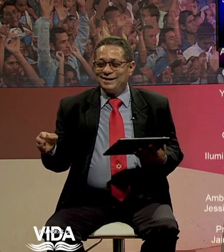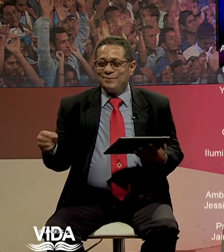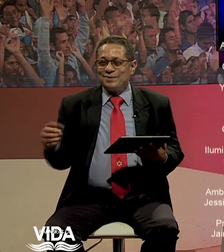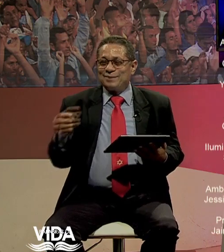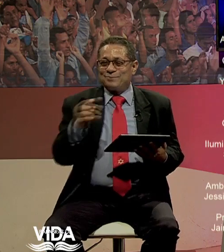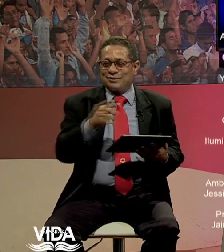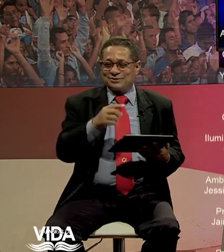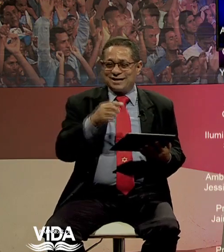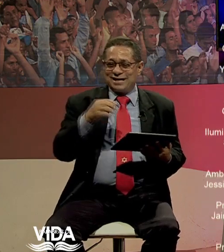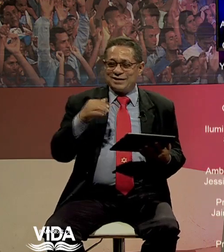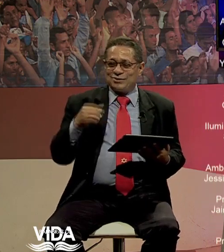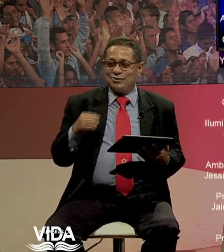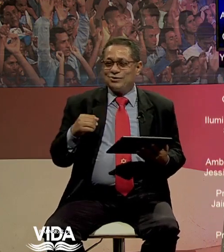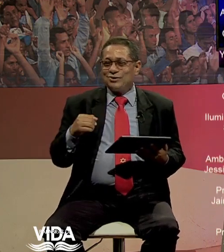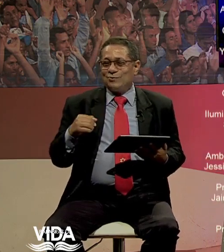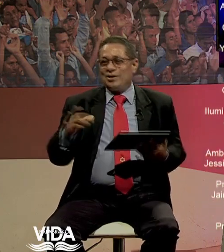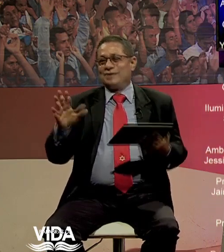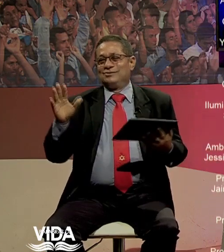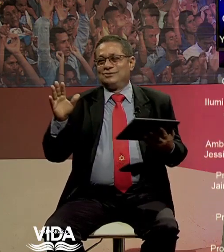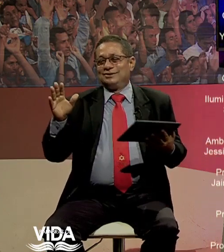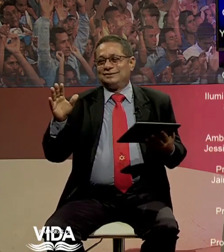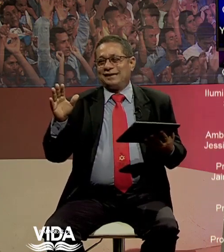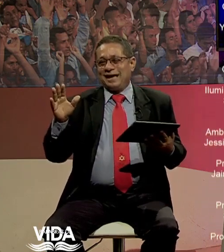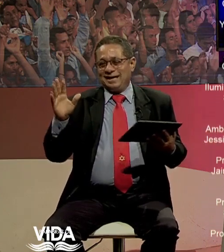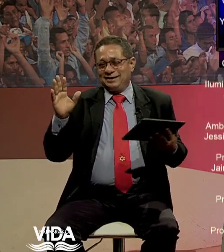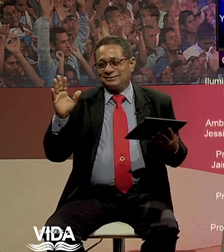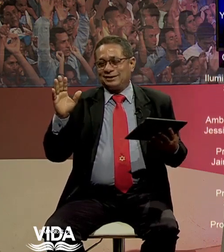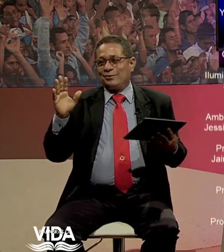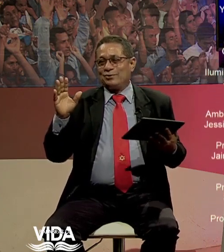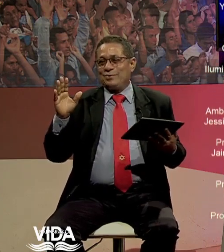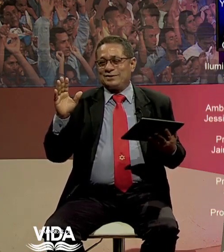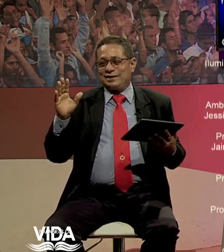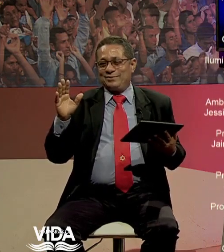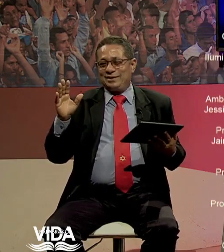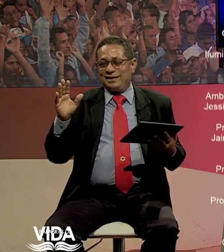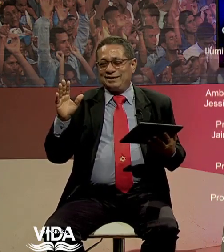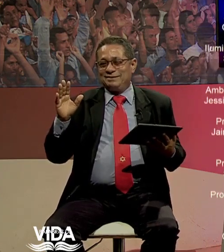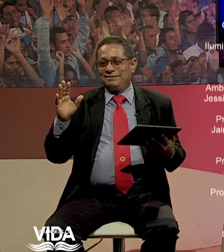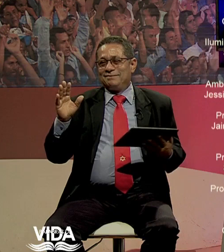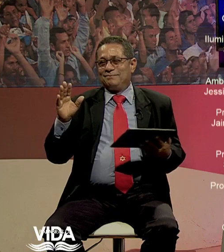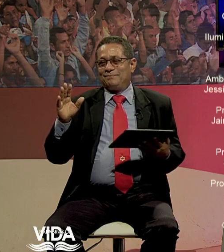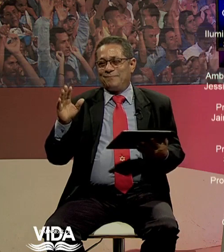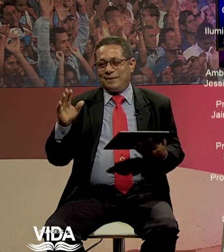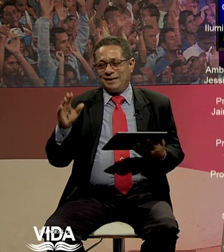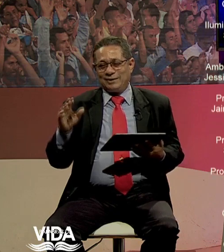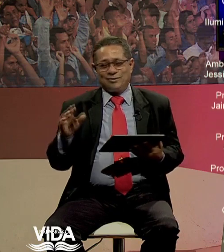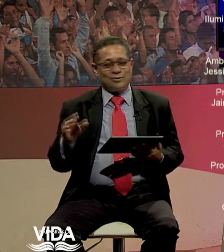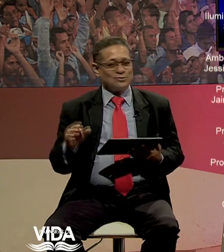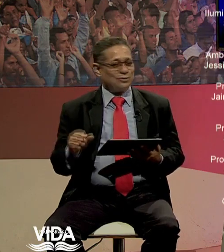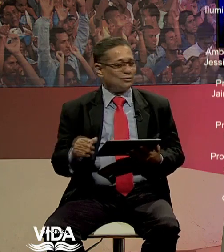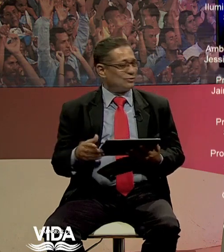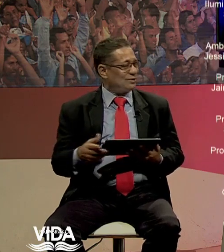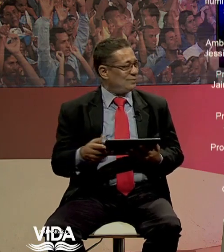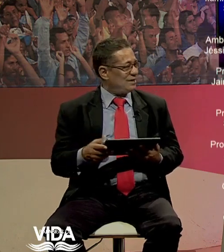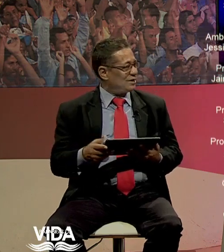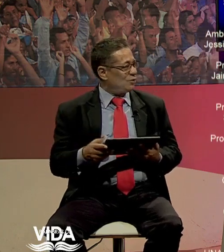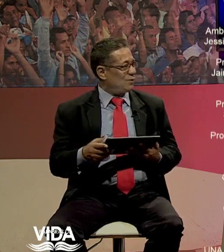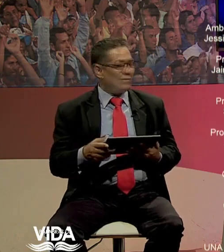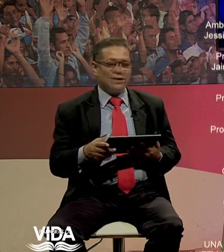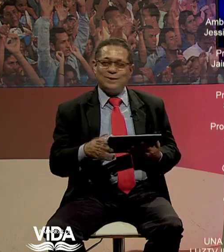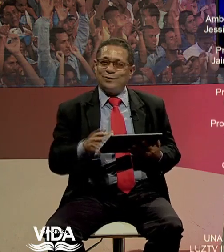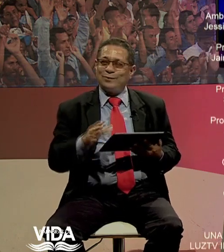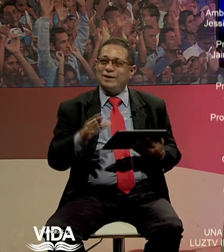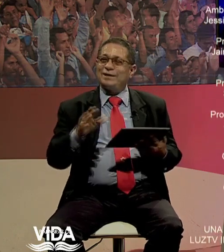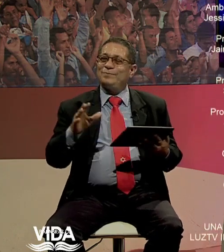aquí mi esposa y yo bueno él se volvió invisible pero nosotros también